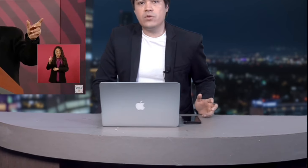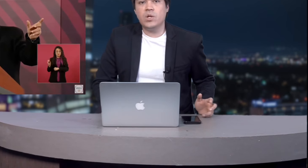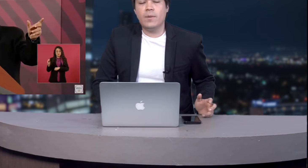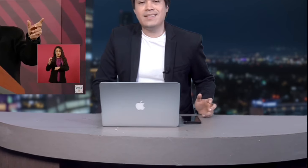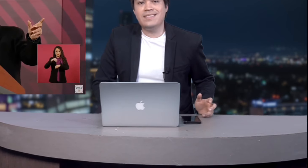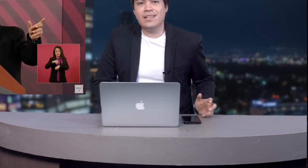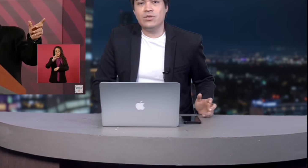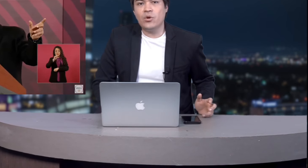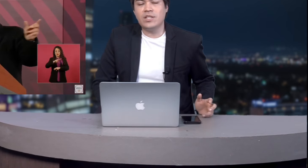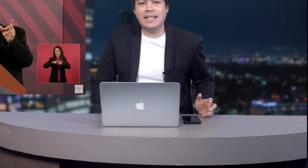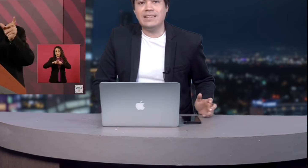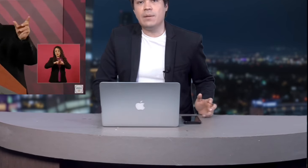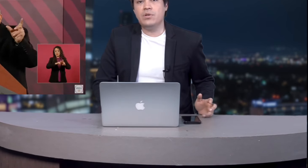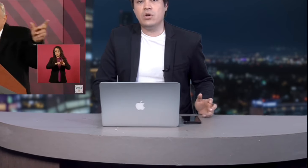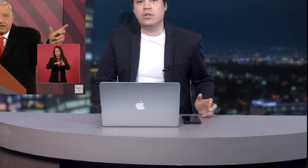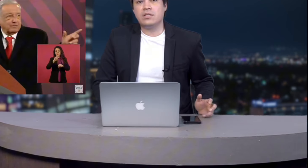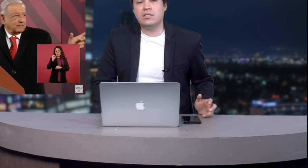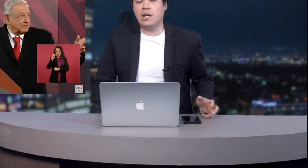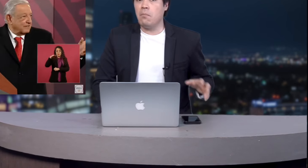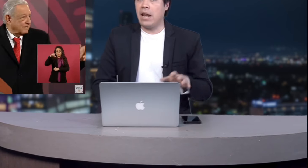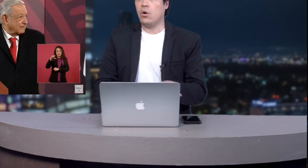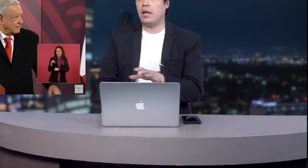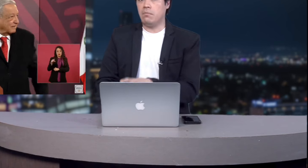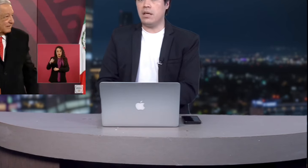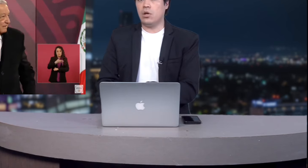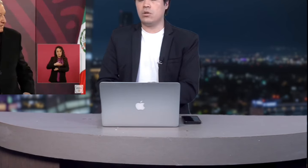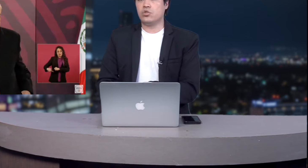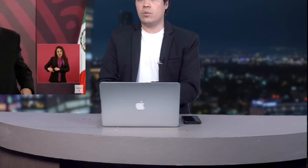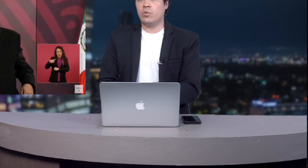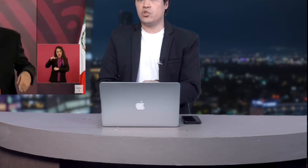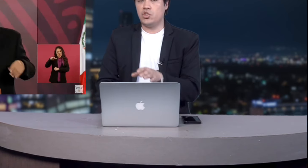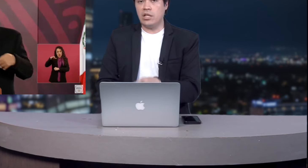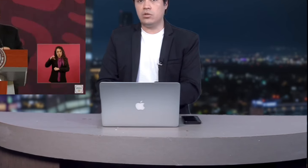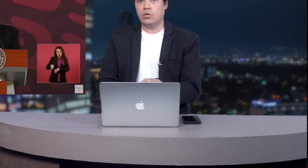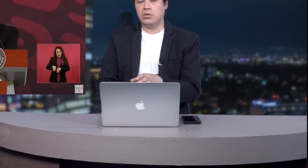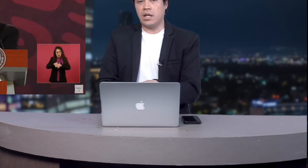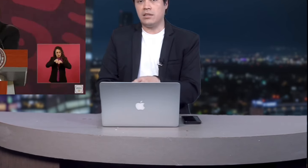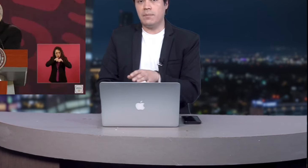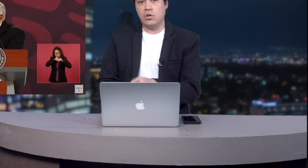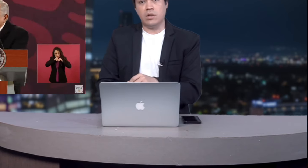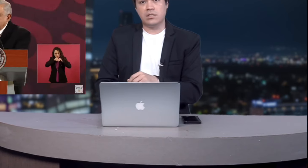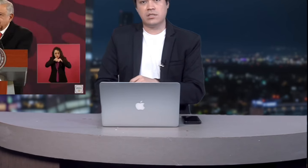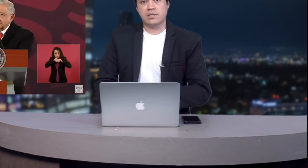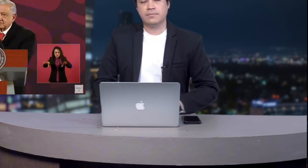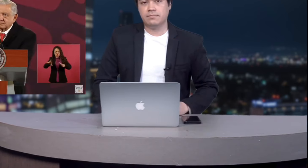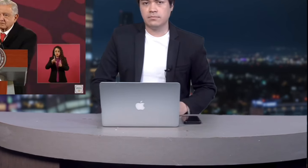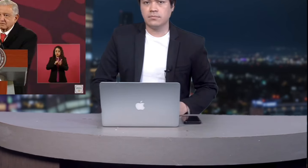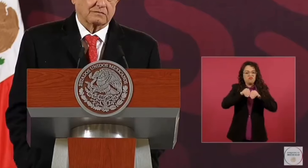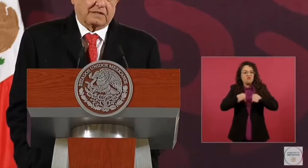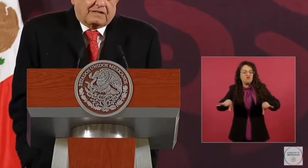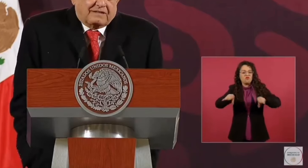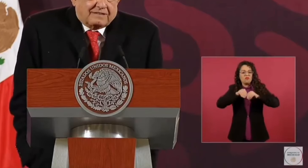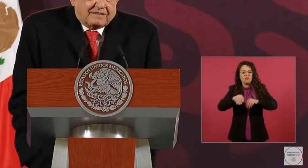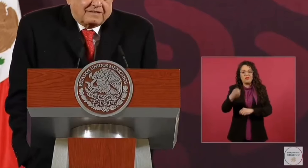números iban 170 millones sin embargo México somos 130 millones